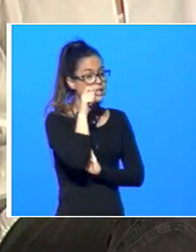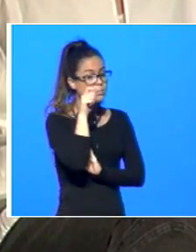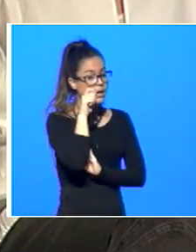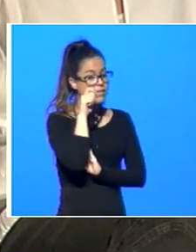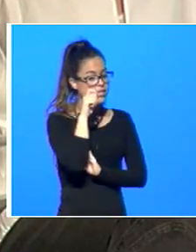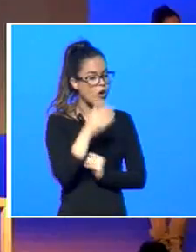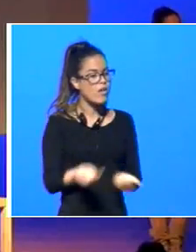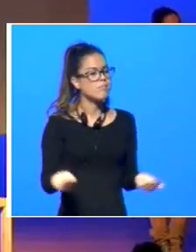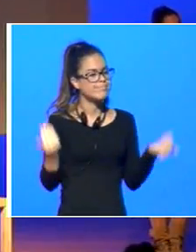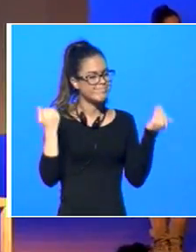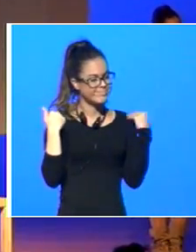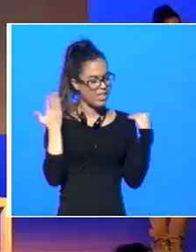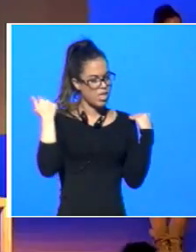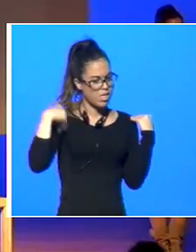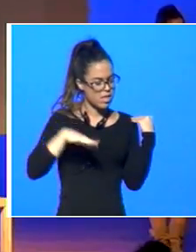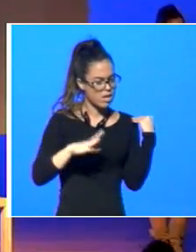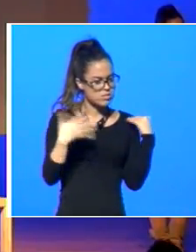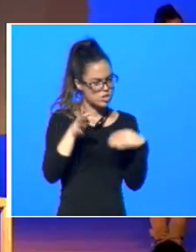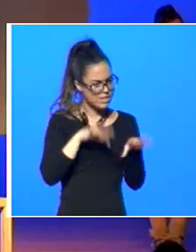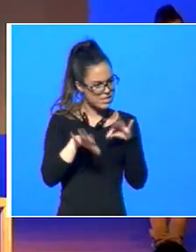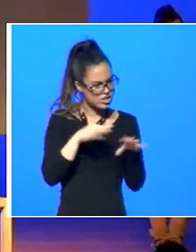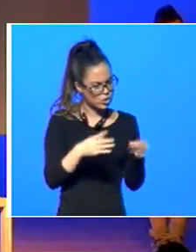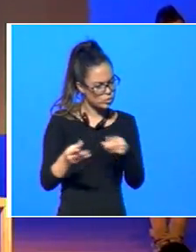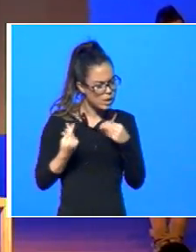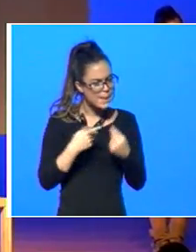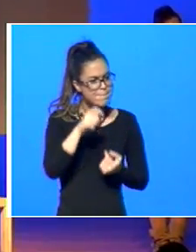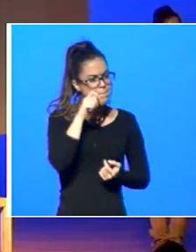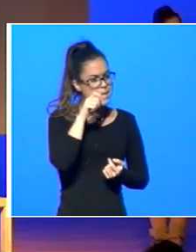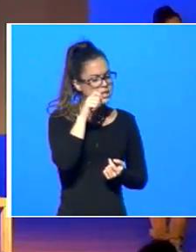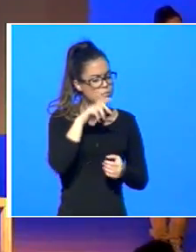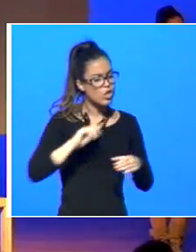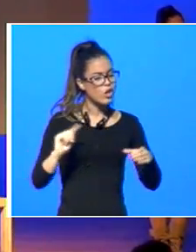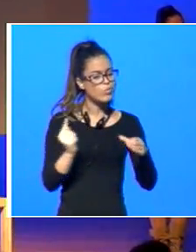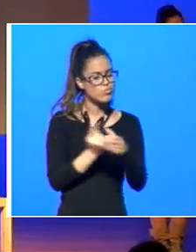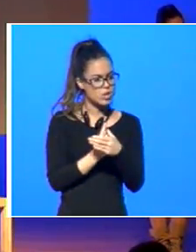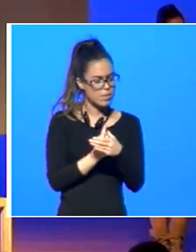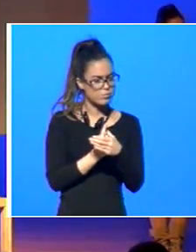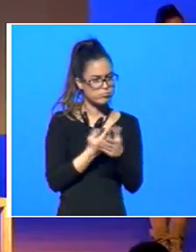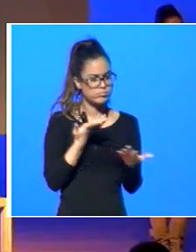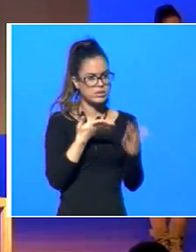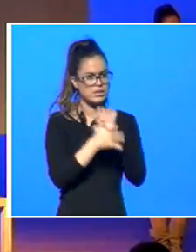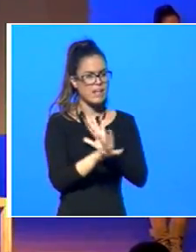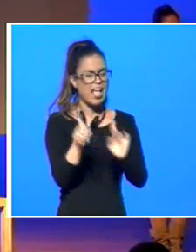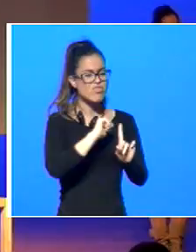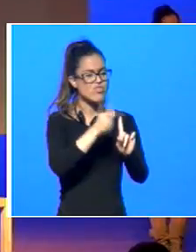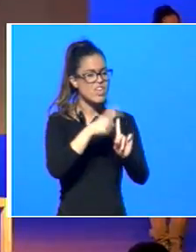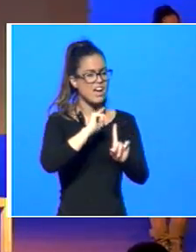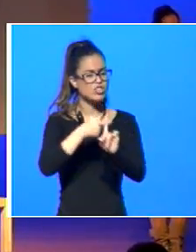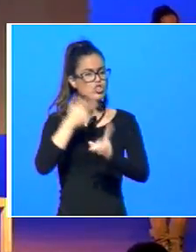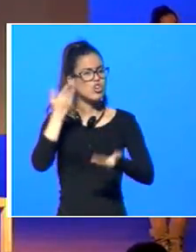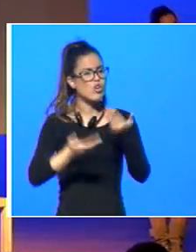decisiones. Tenemos que tener una inspección inclusiva. Tienen que hacerse diagnósticos,